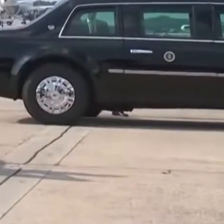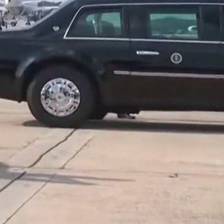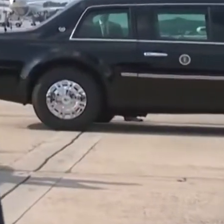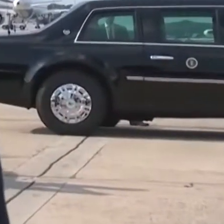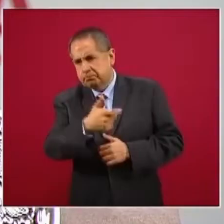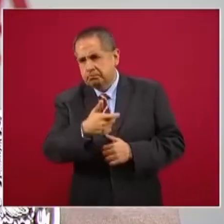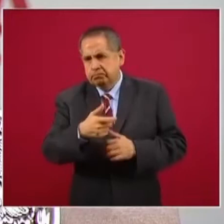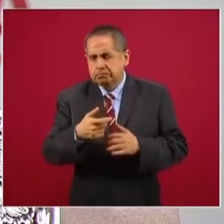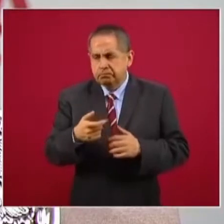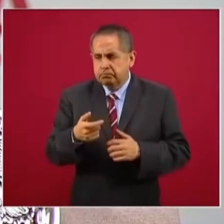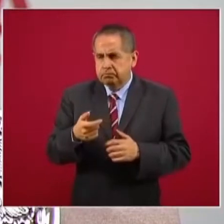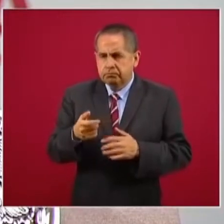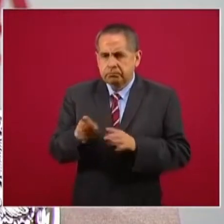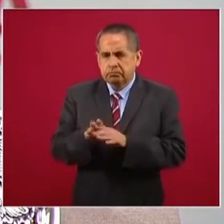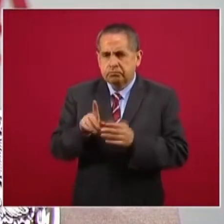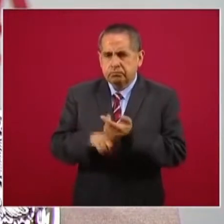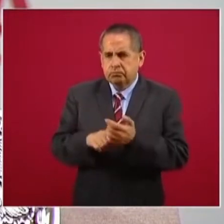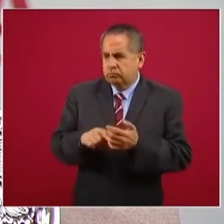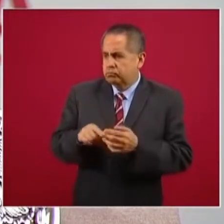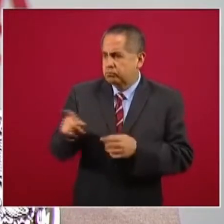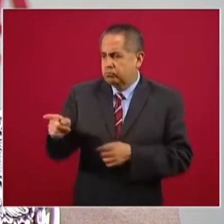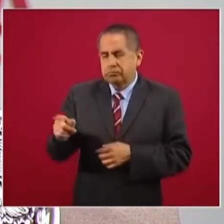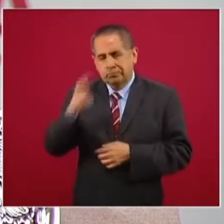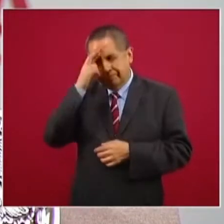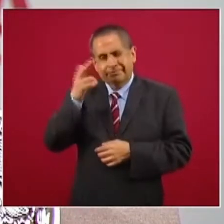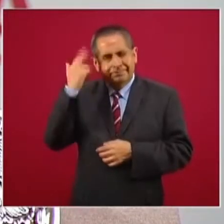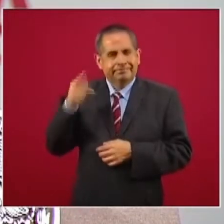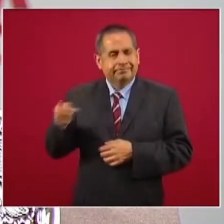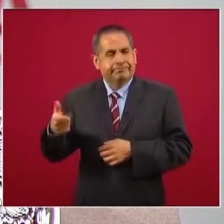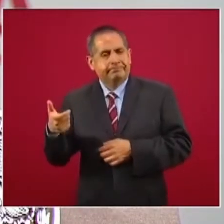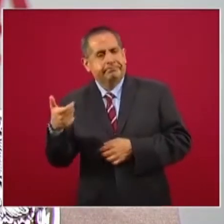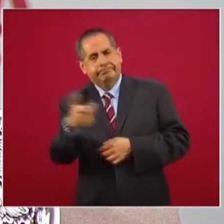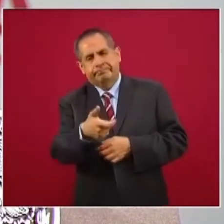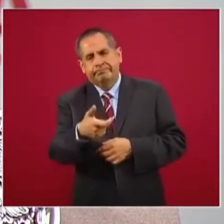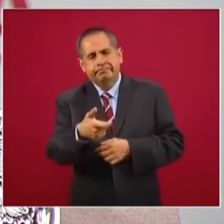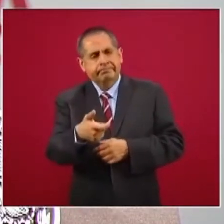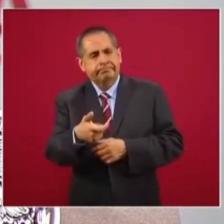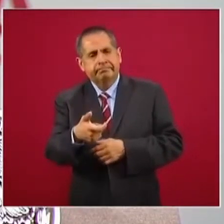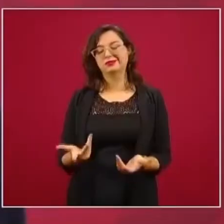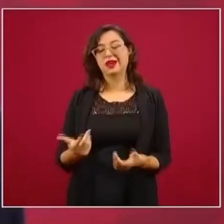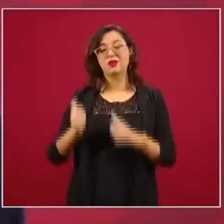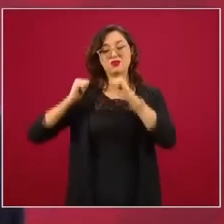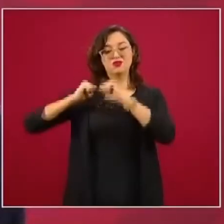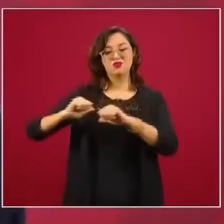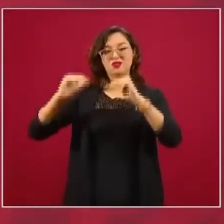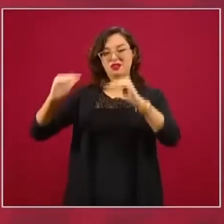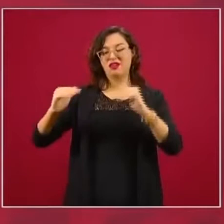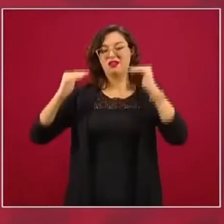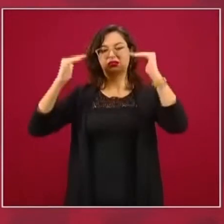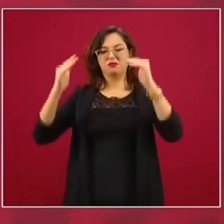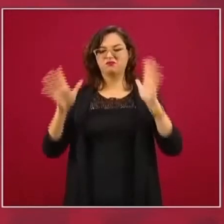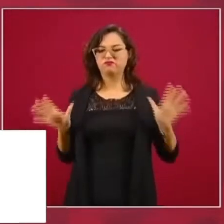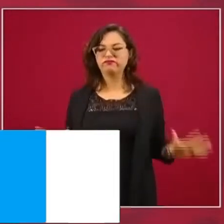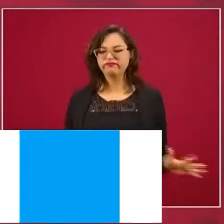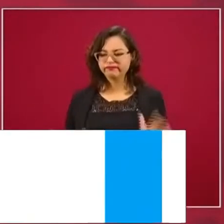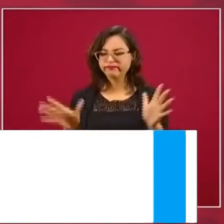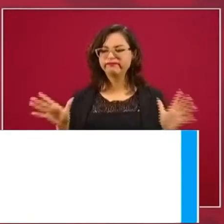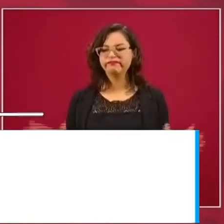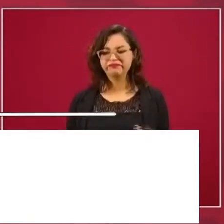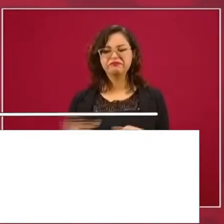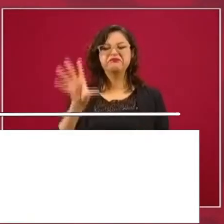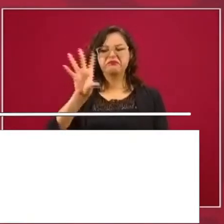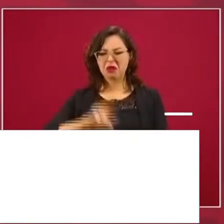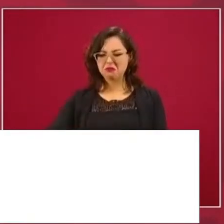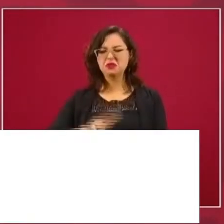Rice en Estados Unidos, no cree que sea posible que el mandatario mexicano ponga sobre la mesa el tema migratorio. ¿Será posible que le pida